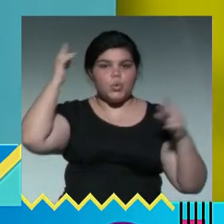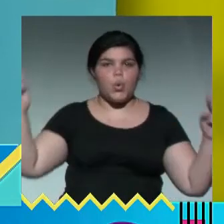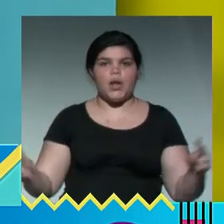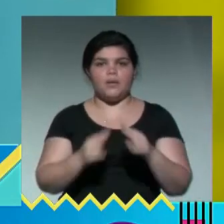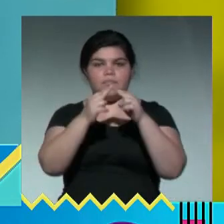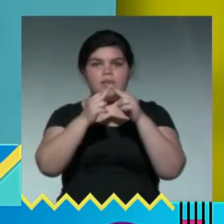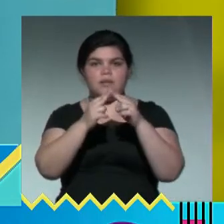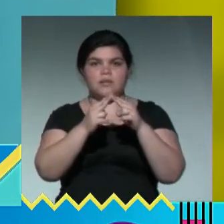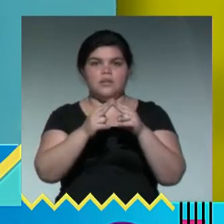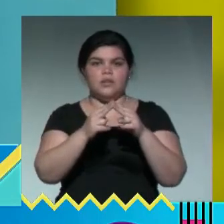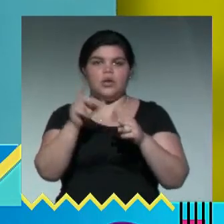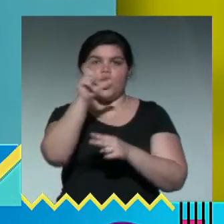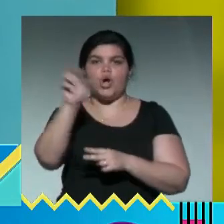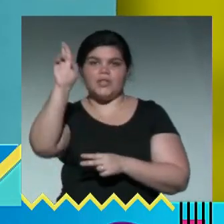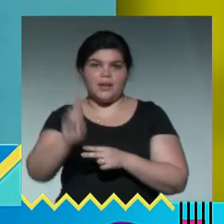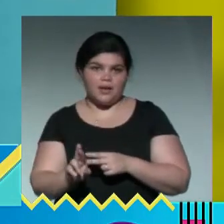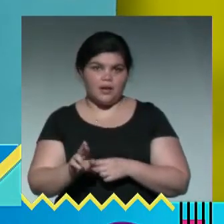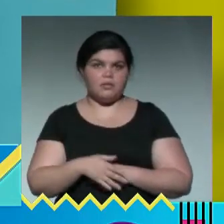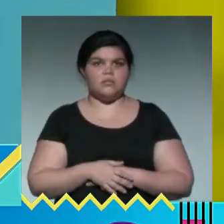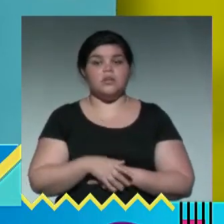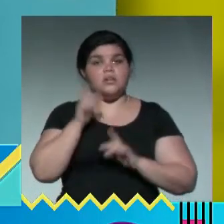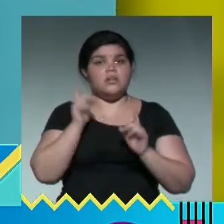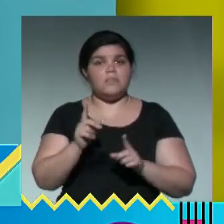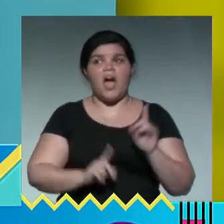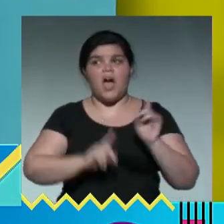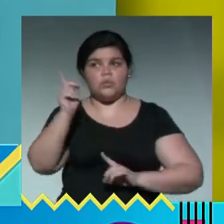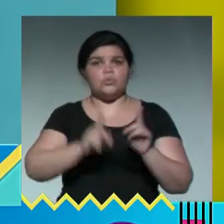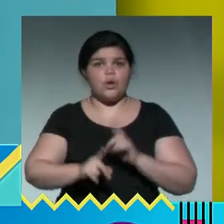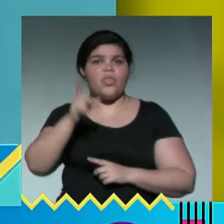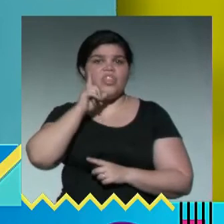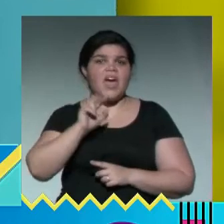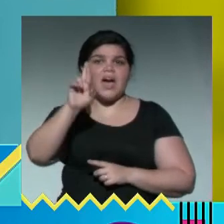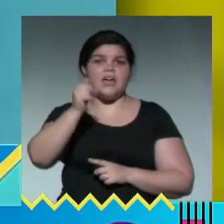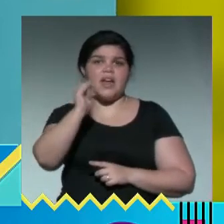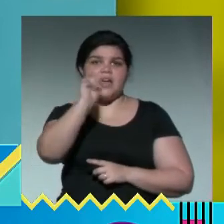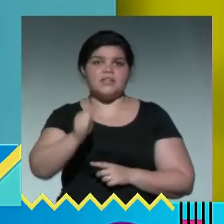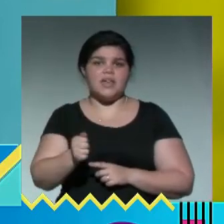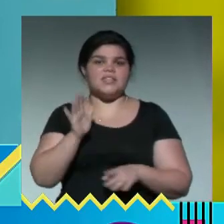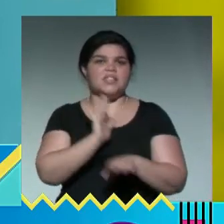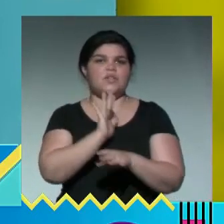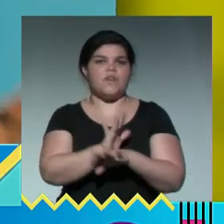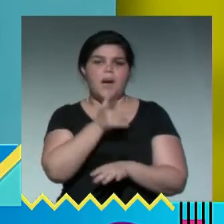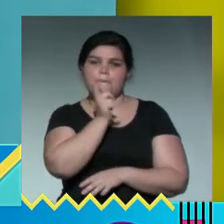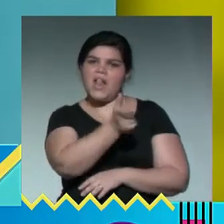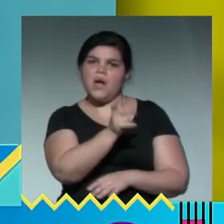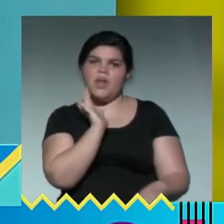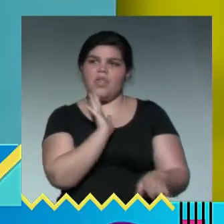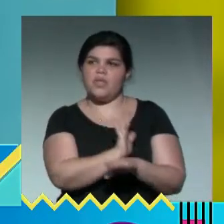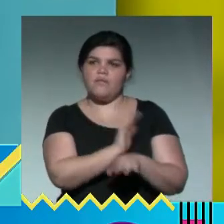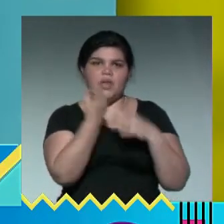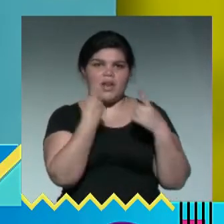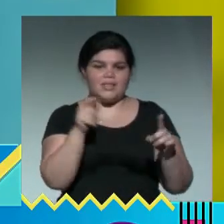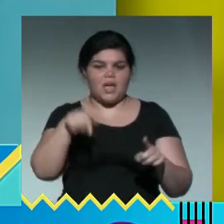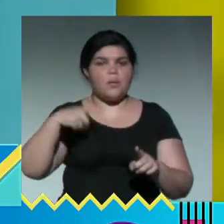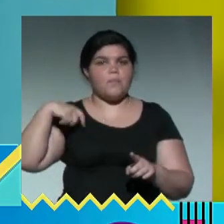Bueno, para entender, ¿sí? También hay otros países donde se sigue diciendo Día de la Raza, entendiendo la raza como otro concepto también que se explicó